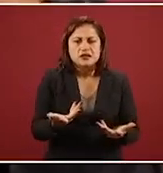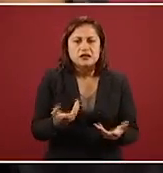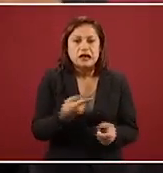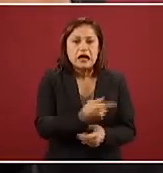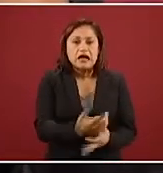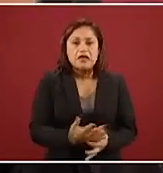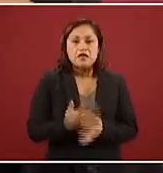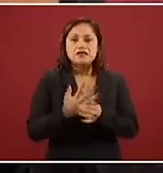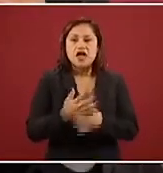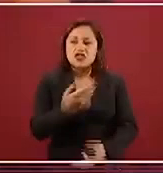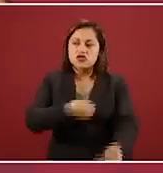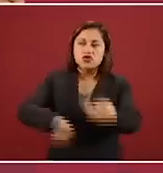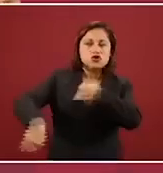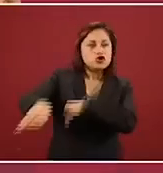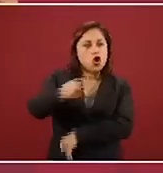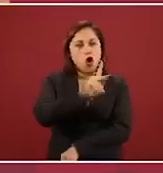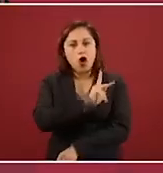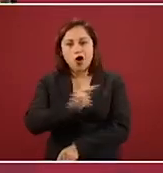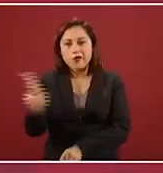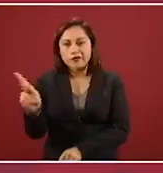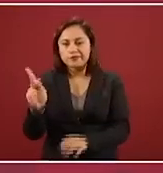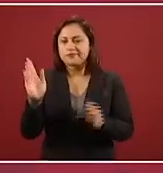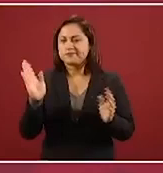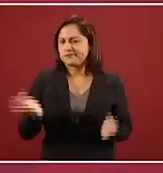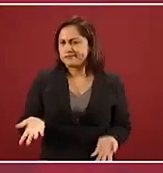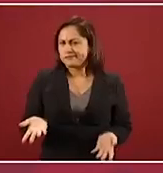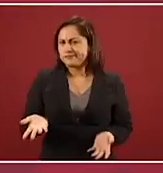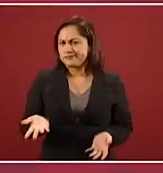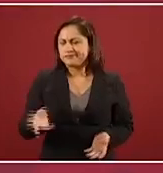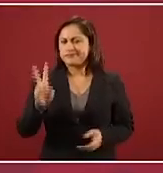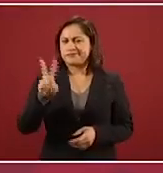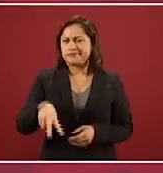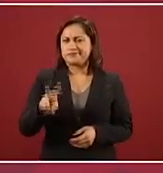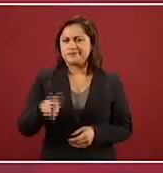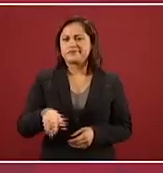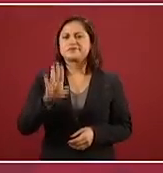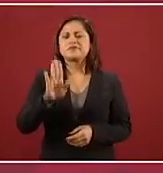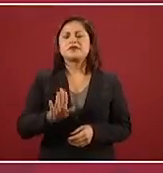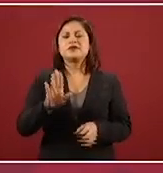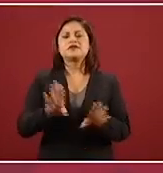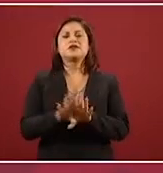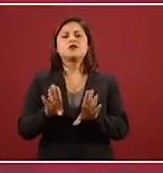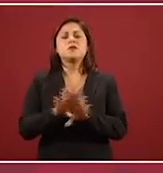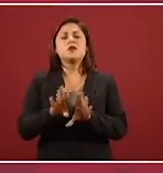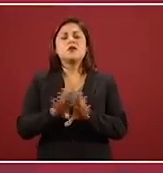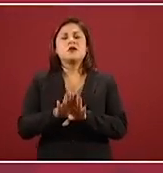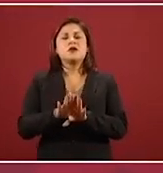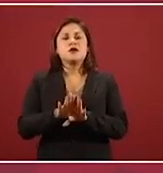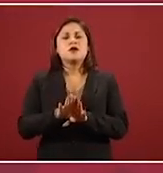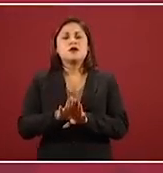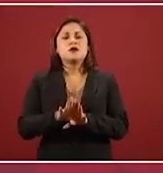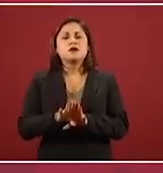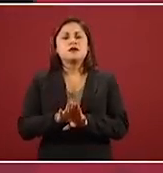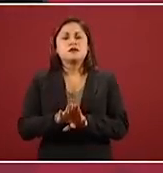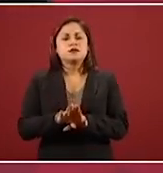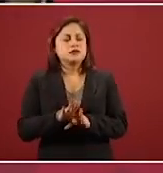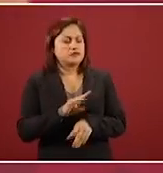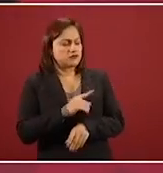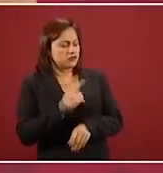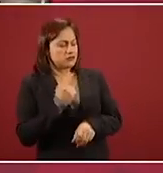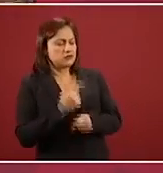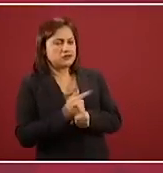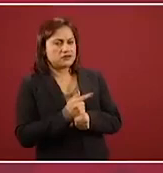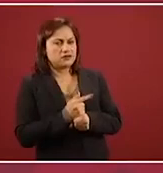Era muy común escuchar cuando ya la gente estaba